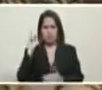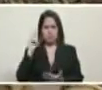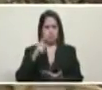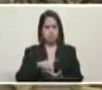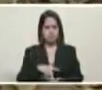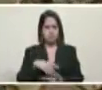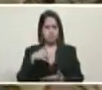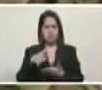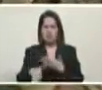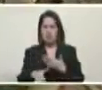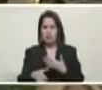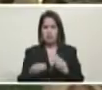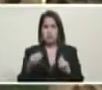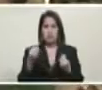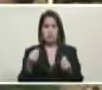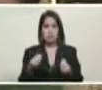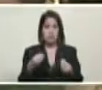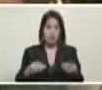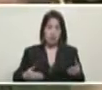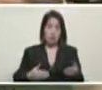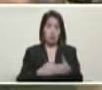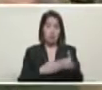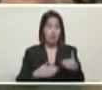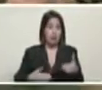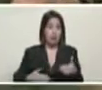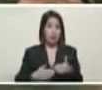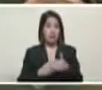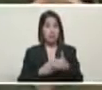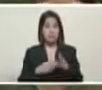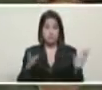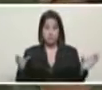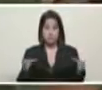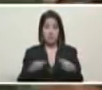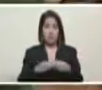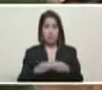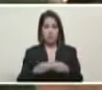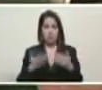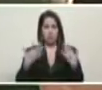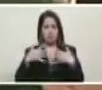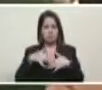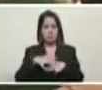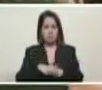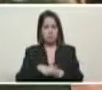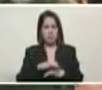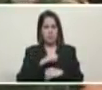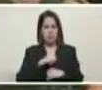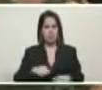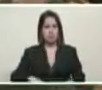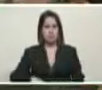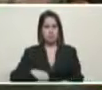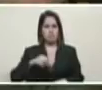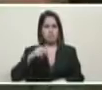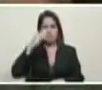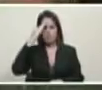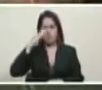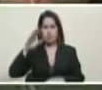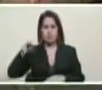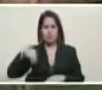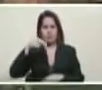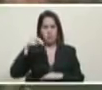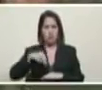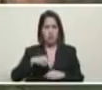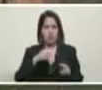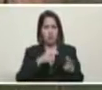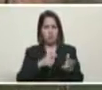que ha sido este ataque hacia los integrantes de la Fuerza Armada Nacional